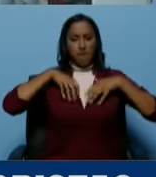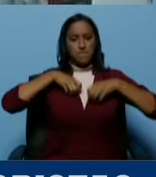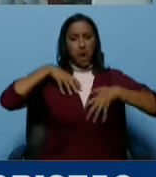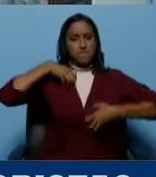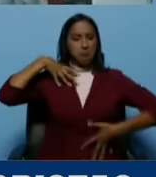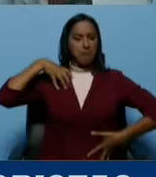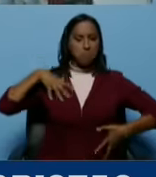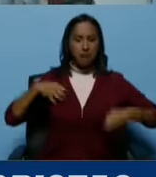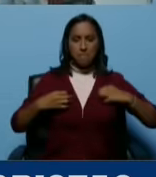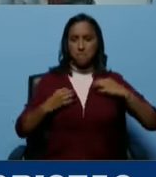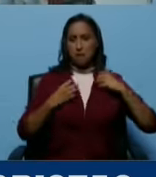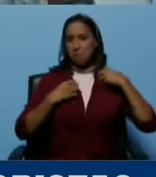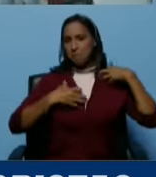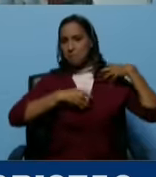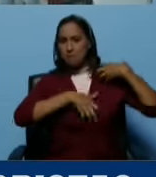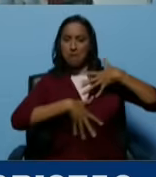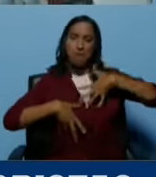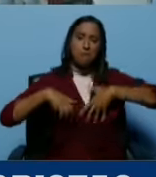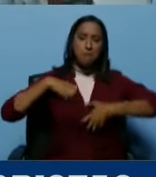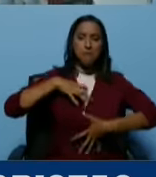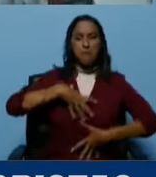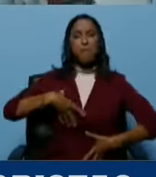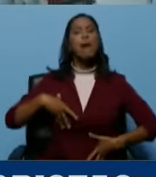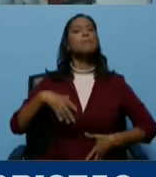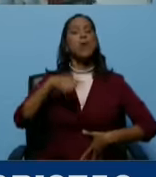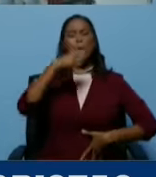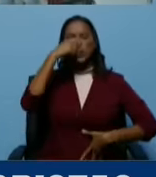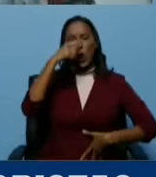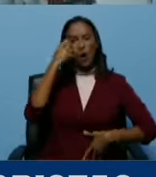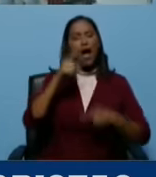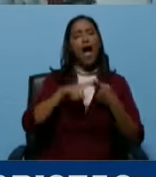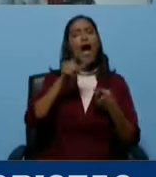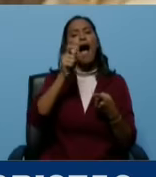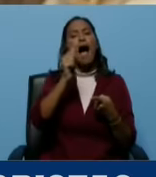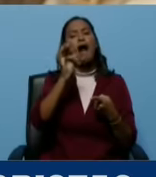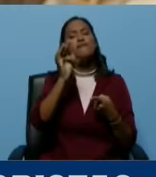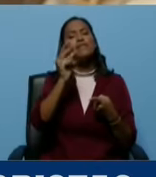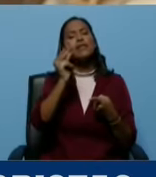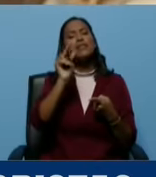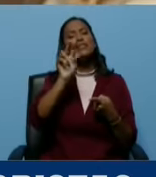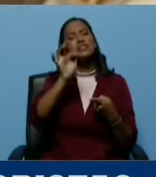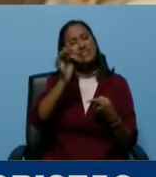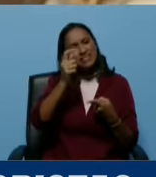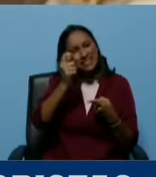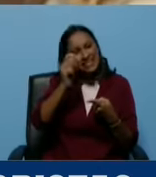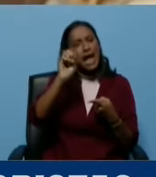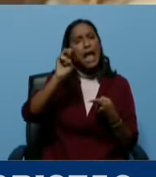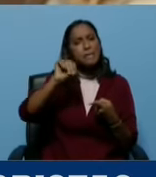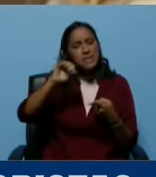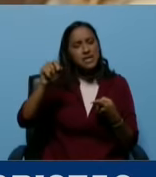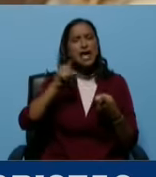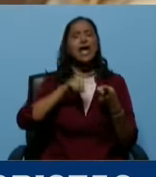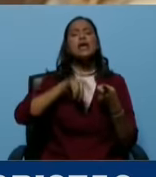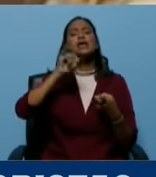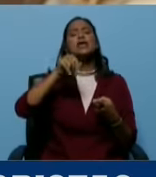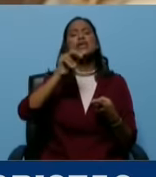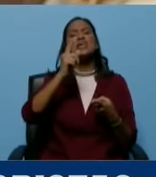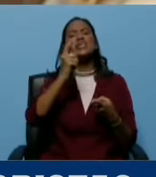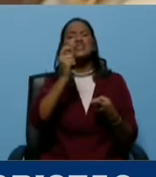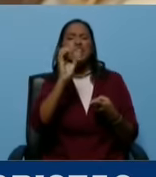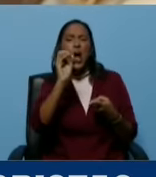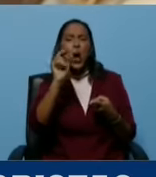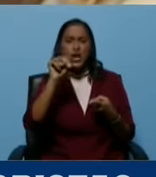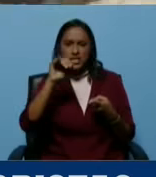drogas partidas de anfetamina y teofilina. Y así produce un efecto estimulante del